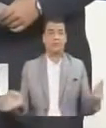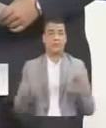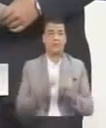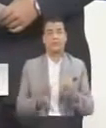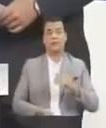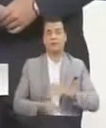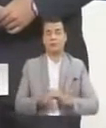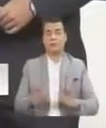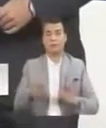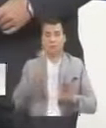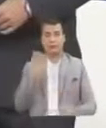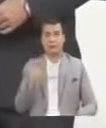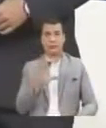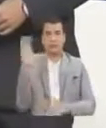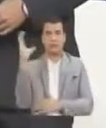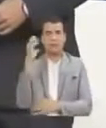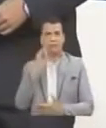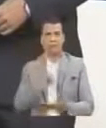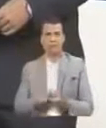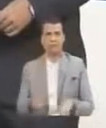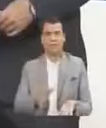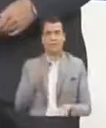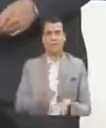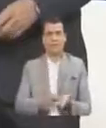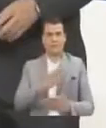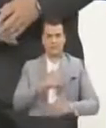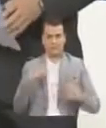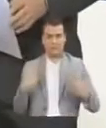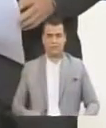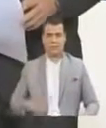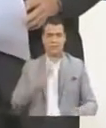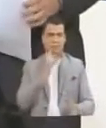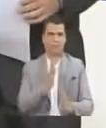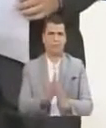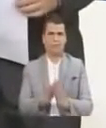Desde el occidente de la capital colombiana, informó Edwin Suá. Gracias, Edwin, que tenga un exitoso martes.